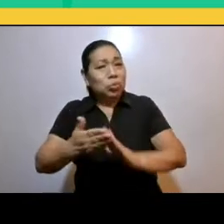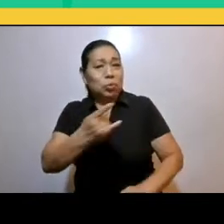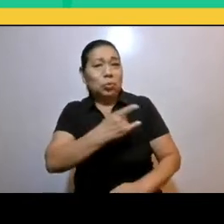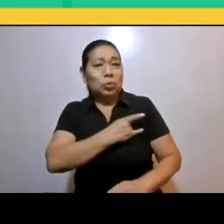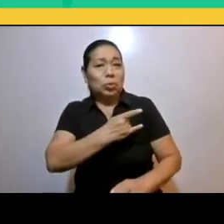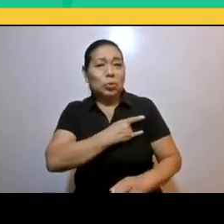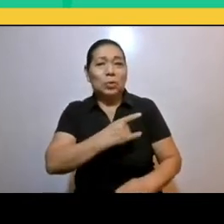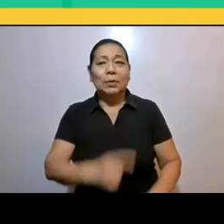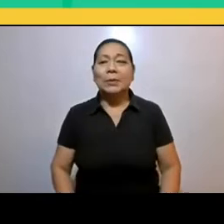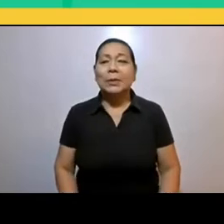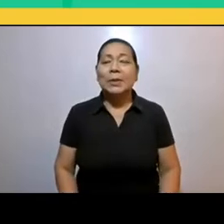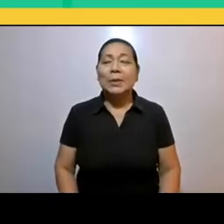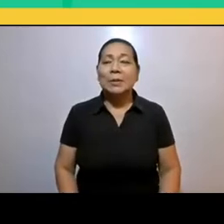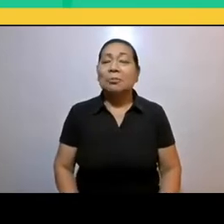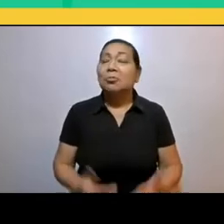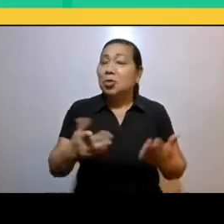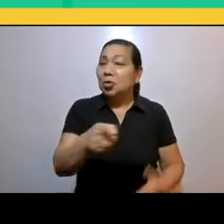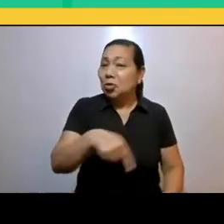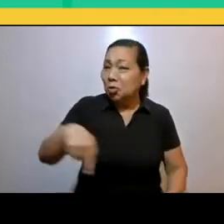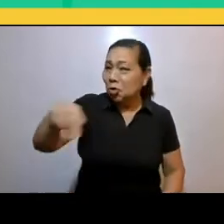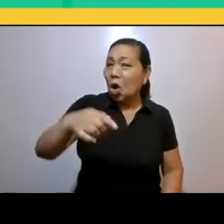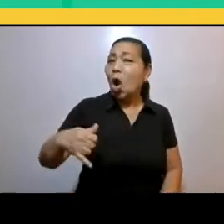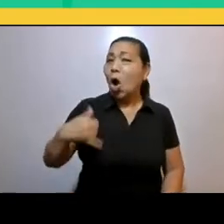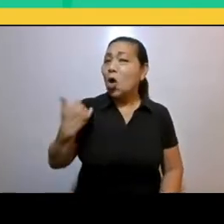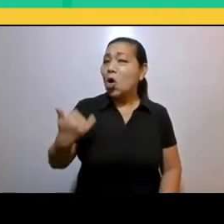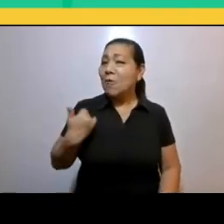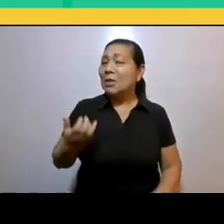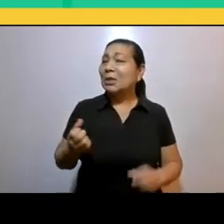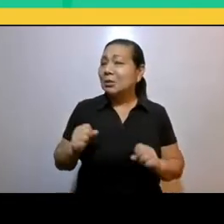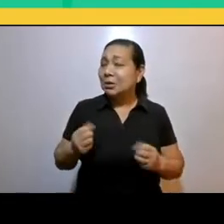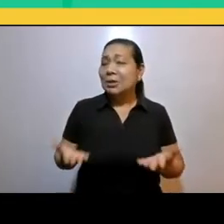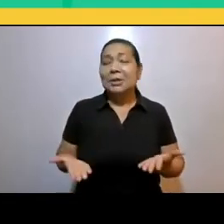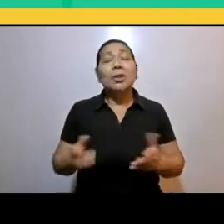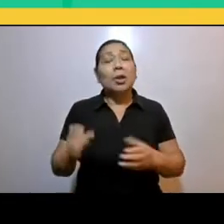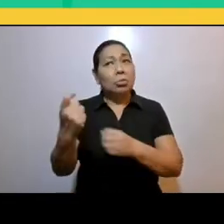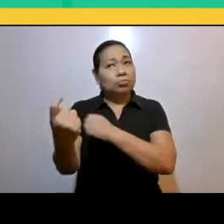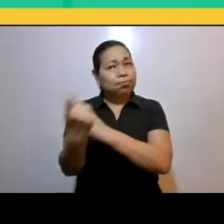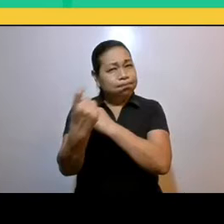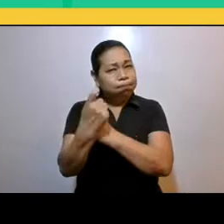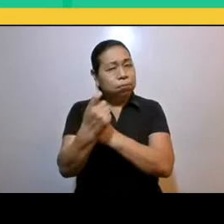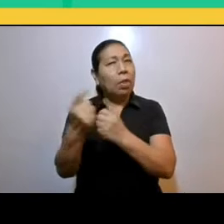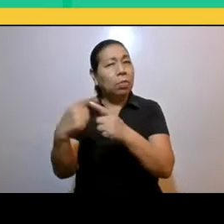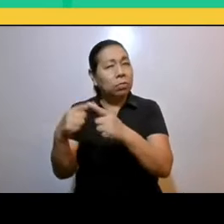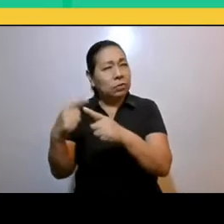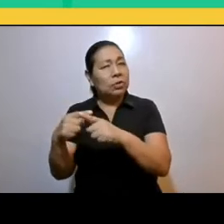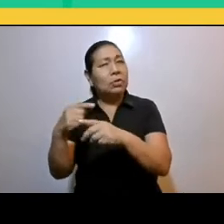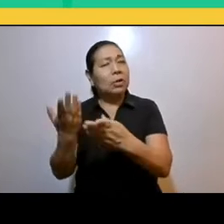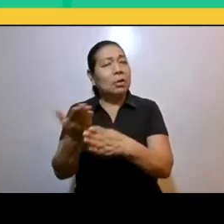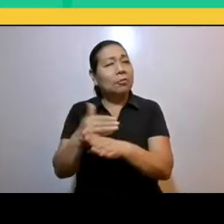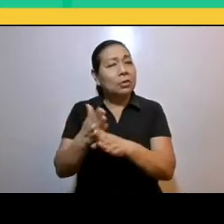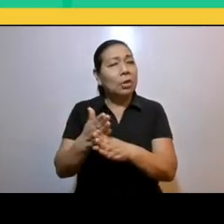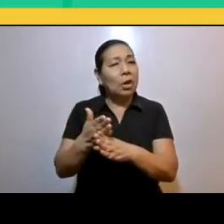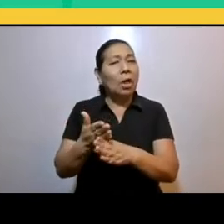universitaria donde hay jóvenes que en realidad se educan de varios campos y creo que la